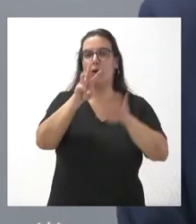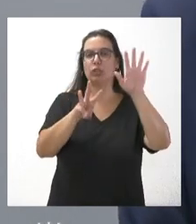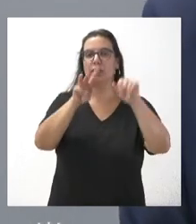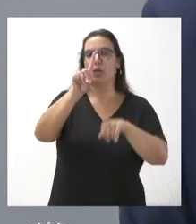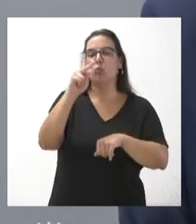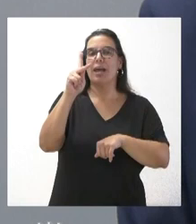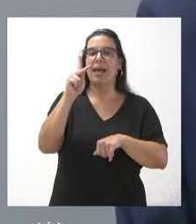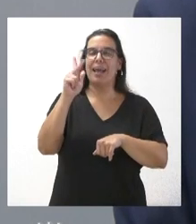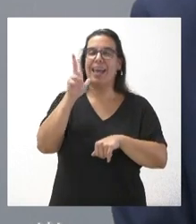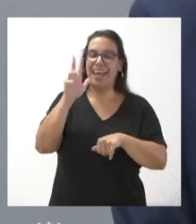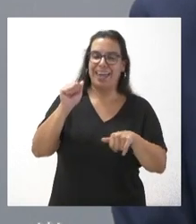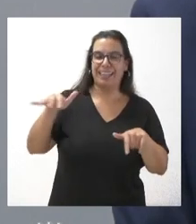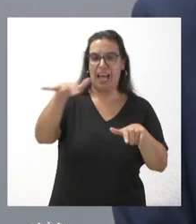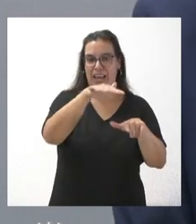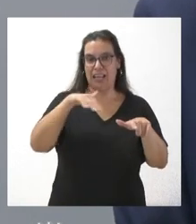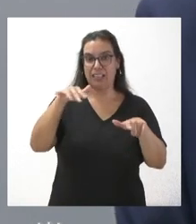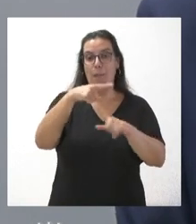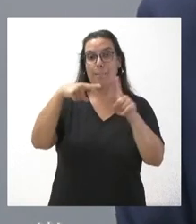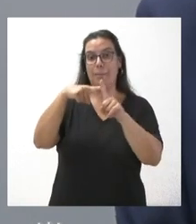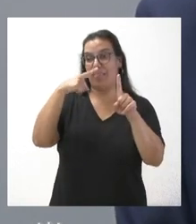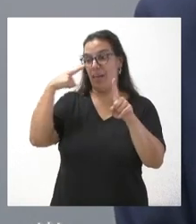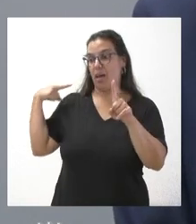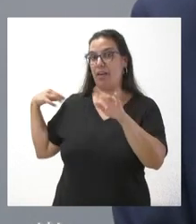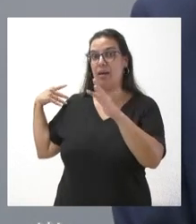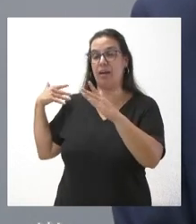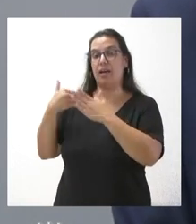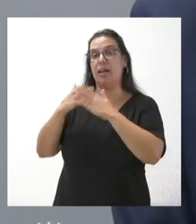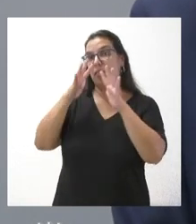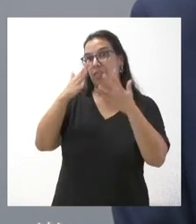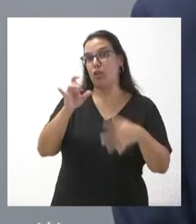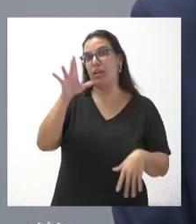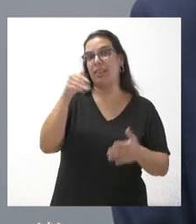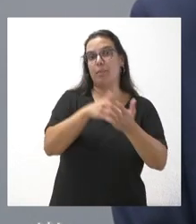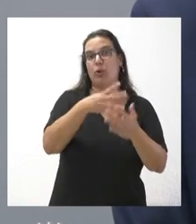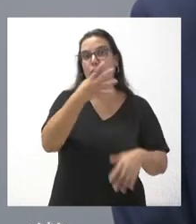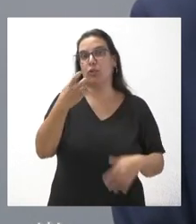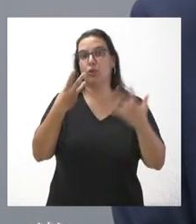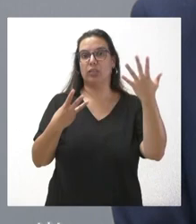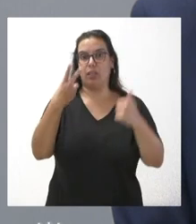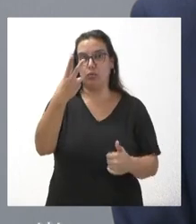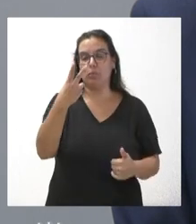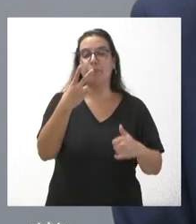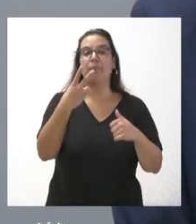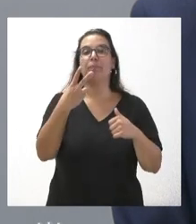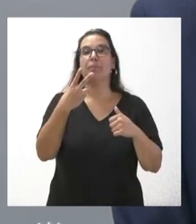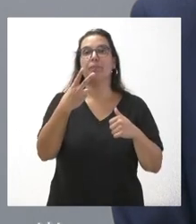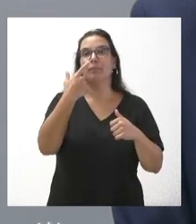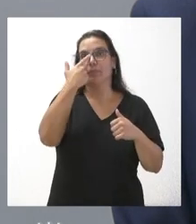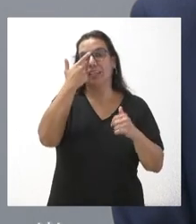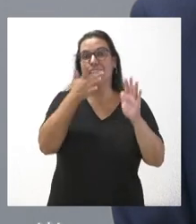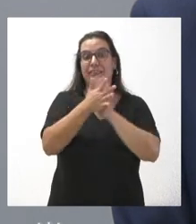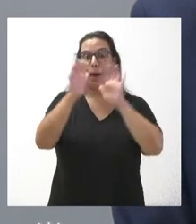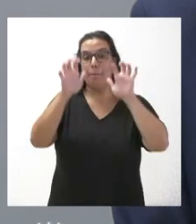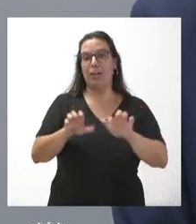2.693,81 hectáreas, cuando la media de los 10 años era de 15.482, y respecto, es decir, un 83%